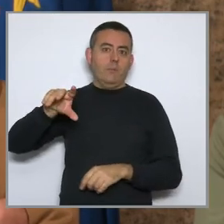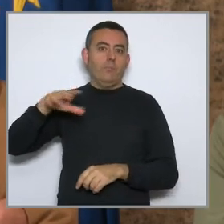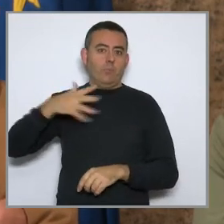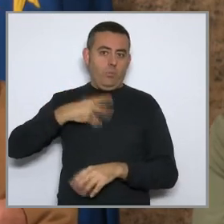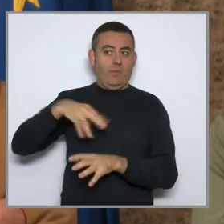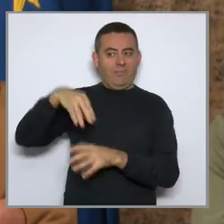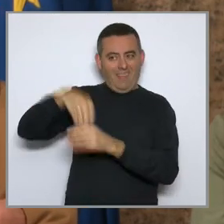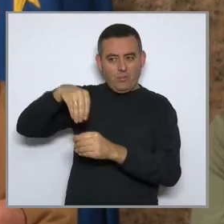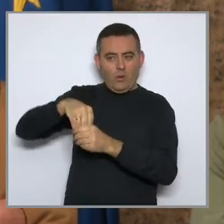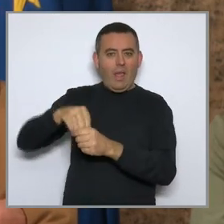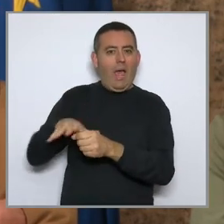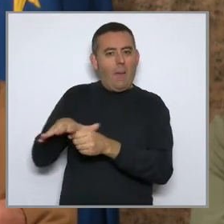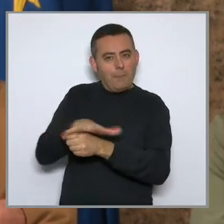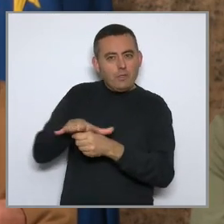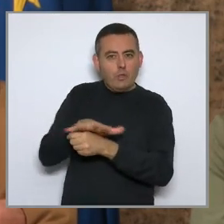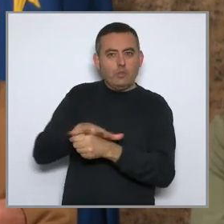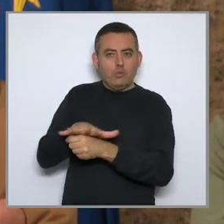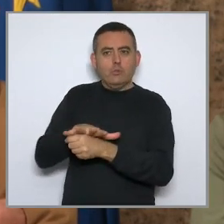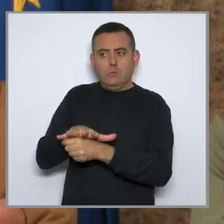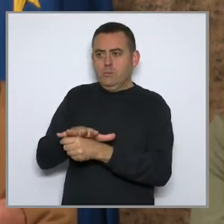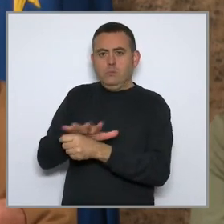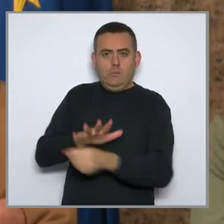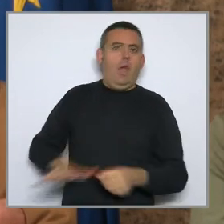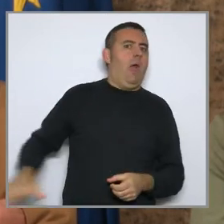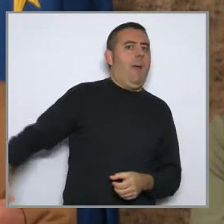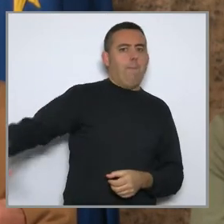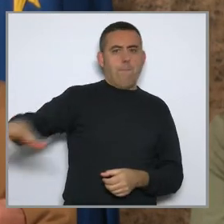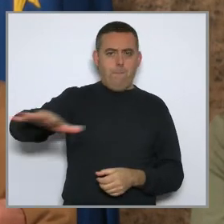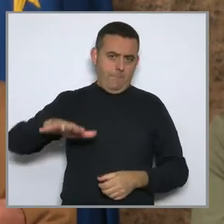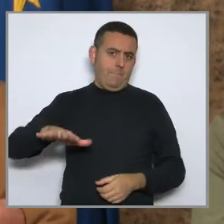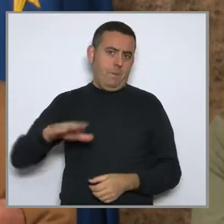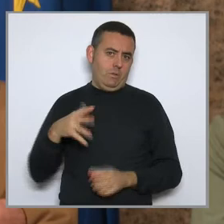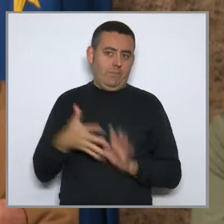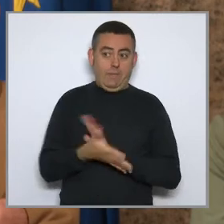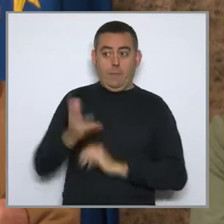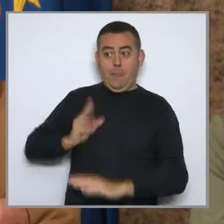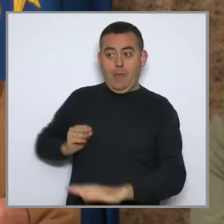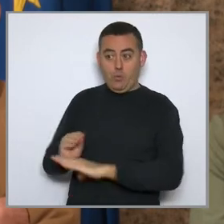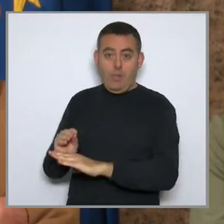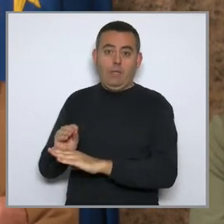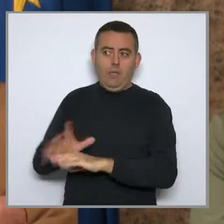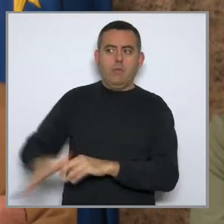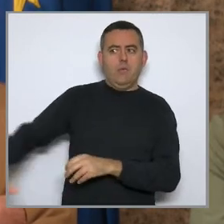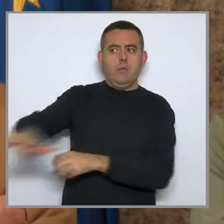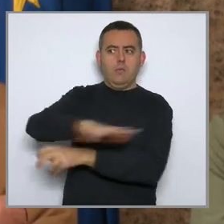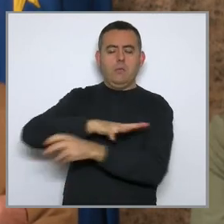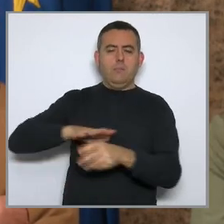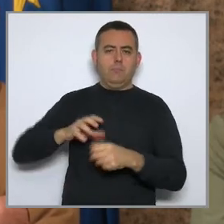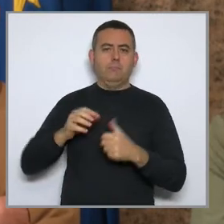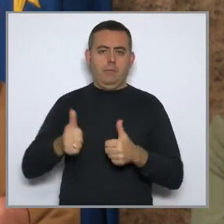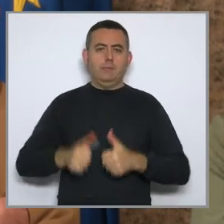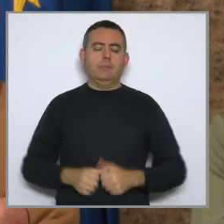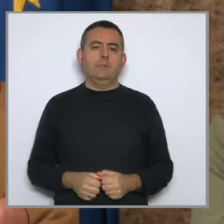ámbitos mucho más amplios de los que directamente reciben la ayuda. Y respecto a la segunda cuestión,